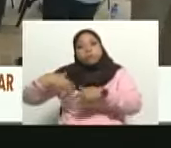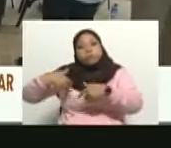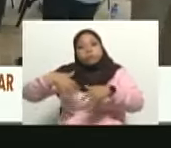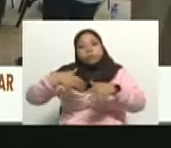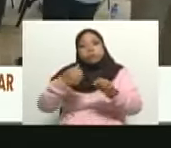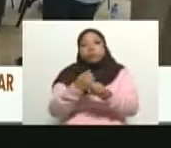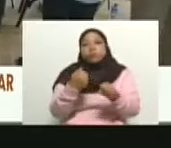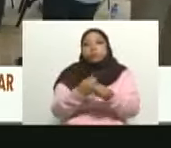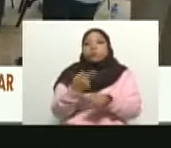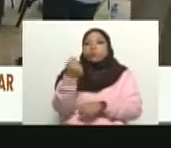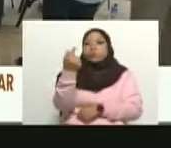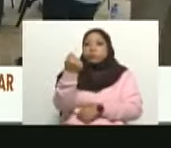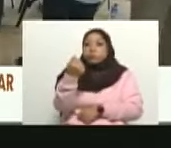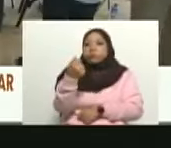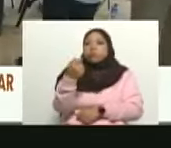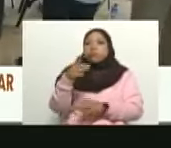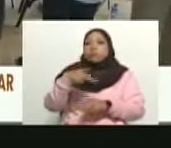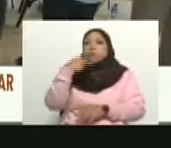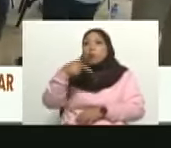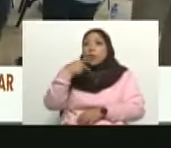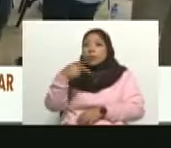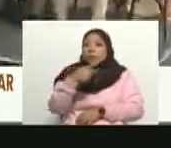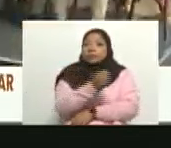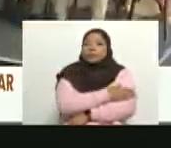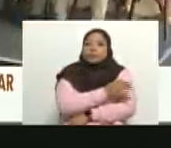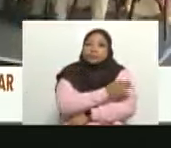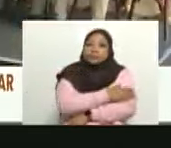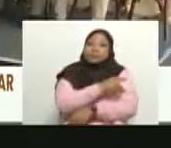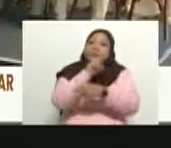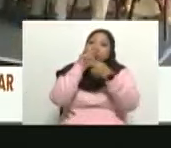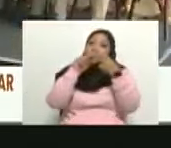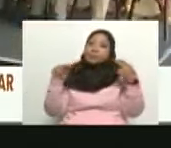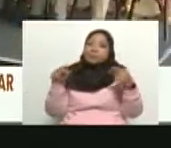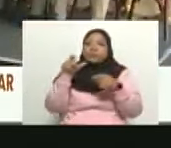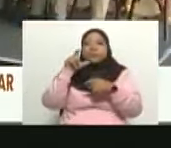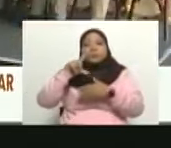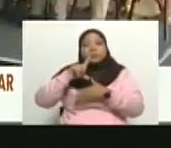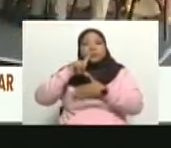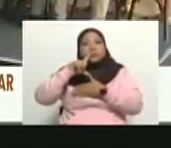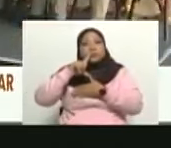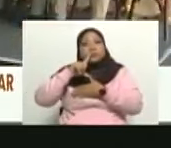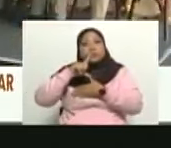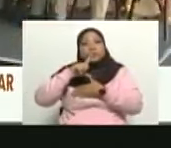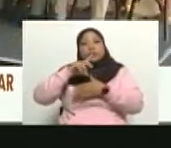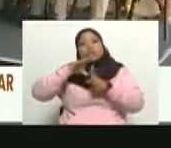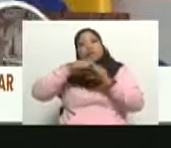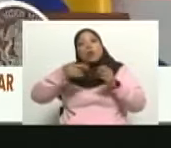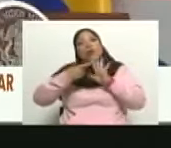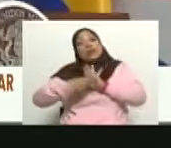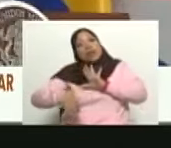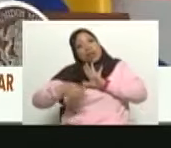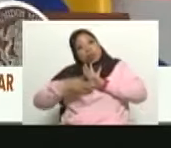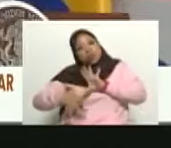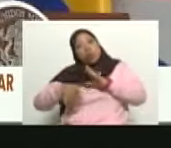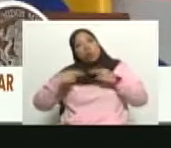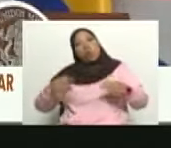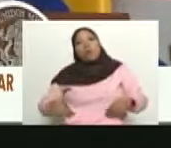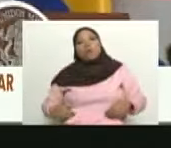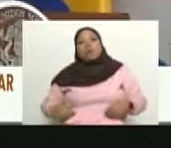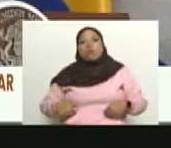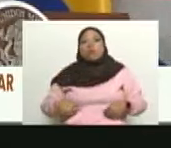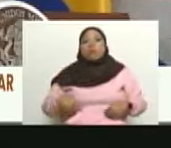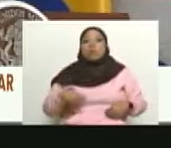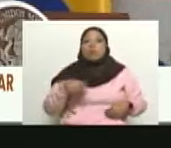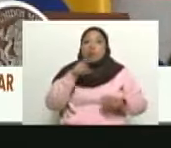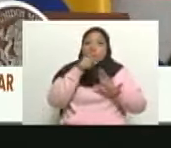fines de lucro, además con fines políticos, y el compromiso que se tiene en toda la región para la garantía de los derechos humanos de